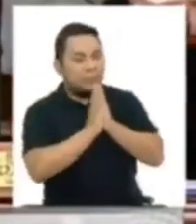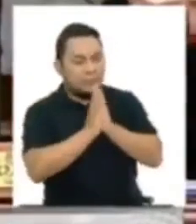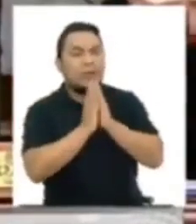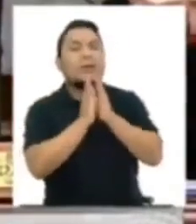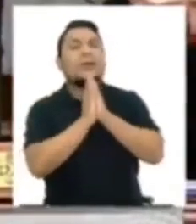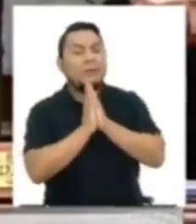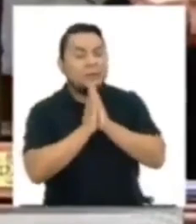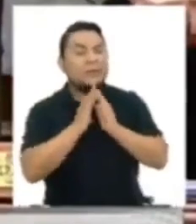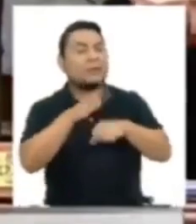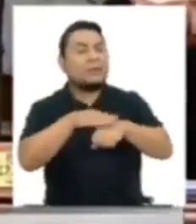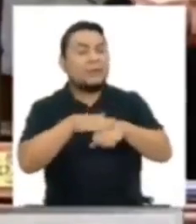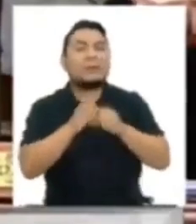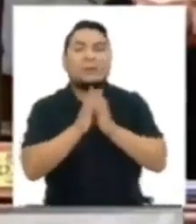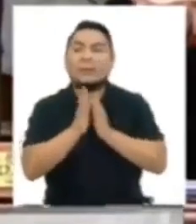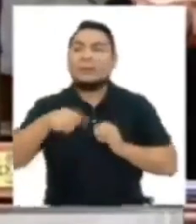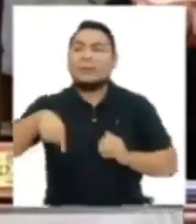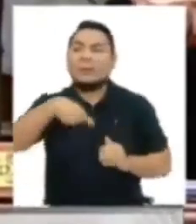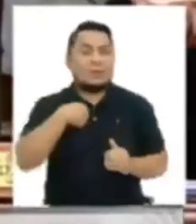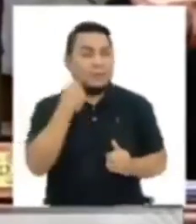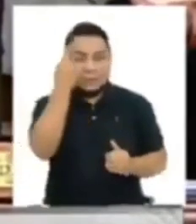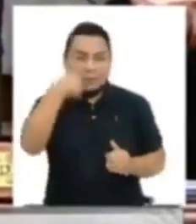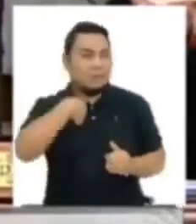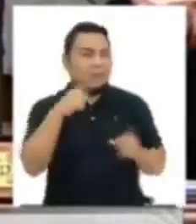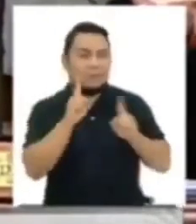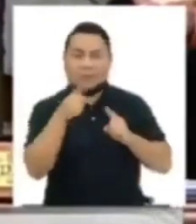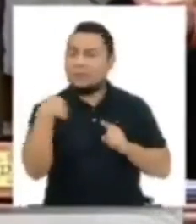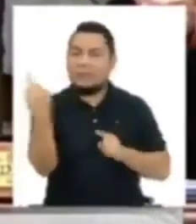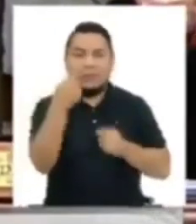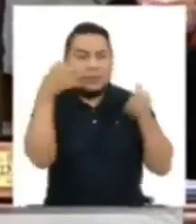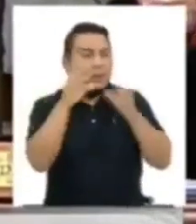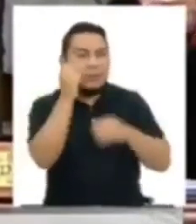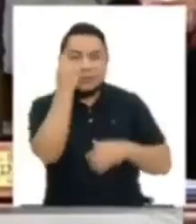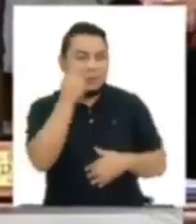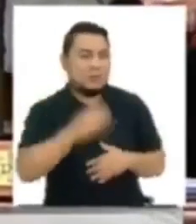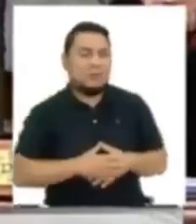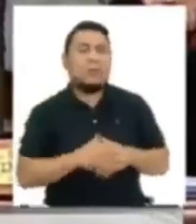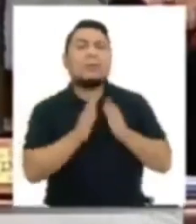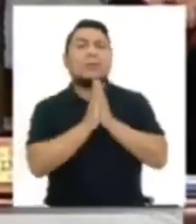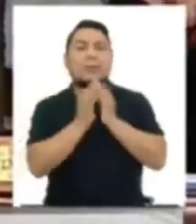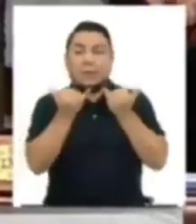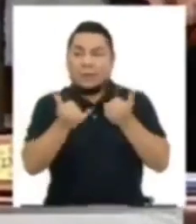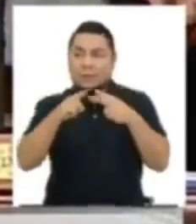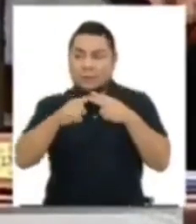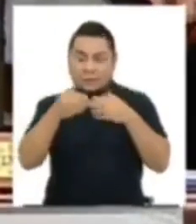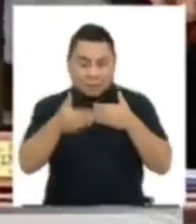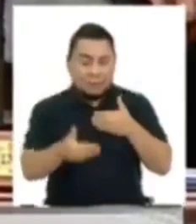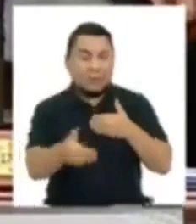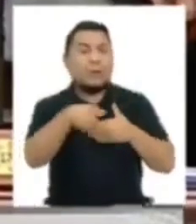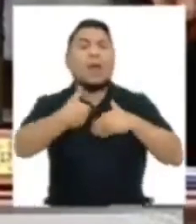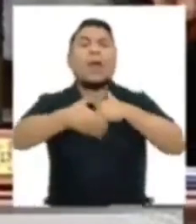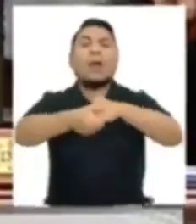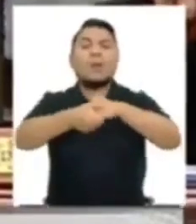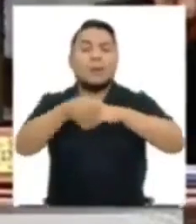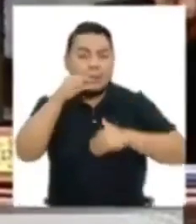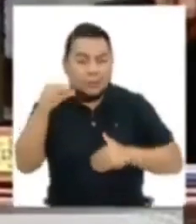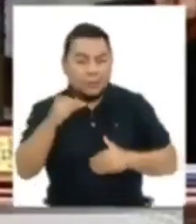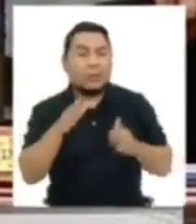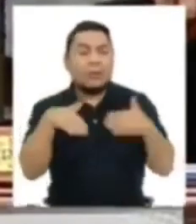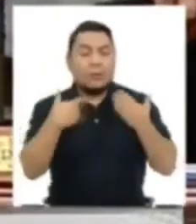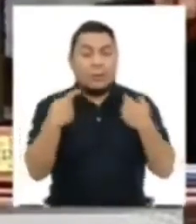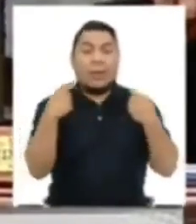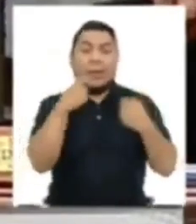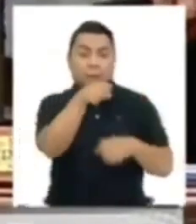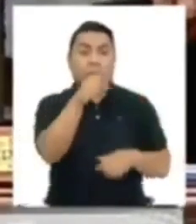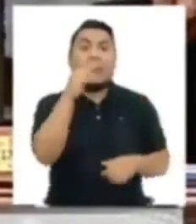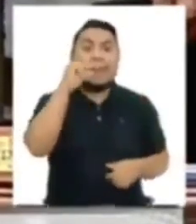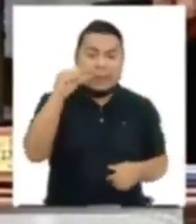representación nacional, porque yo tampoco lo entiendo, que de aquí en adelante, ya que hizo el saludo en quechua, pueda hablar en castellano,